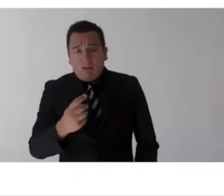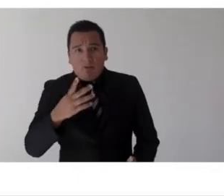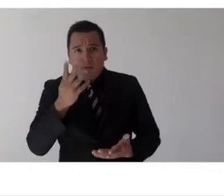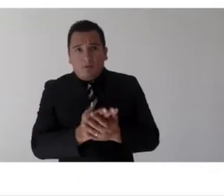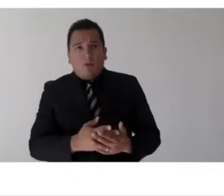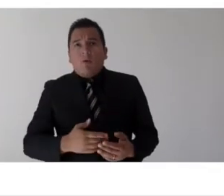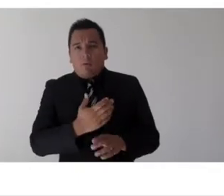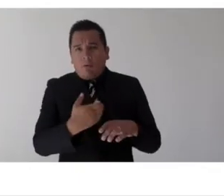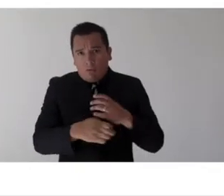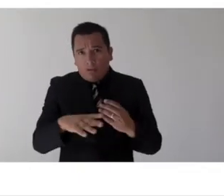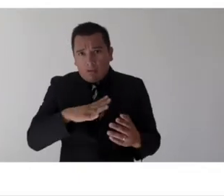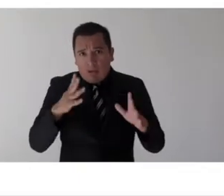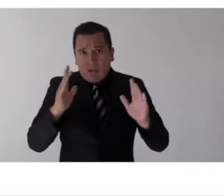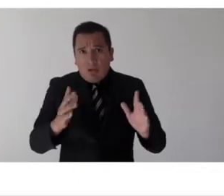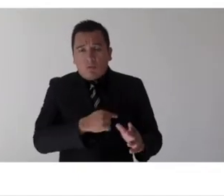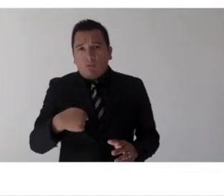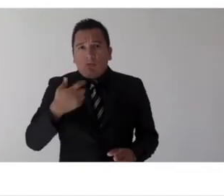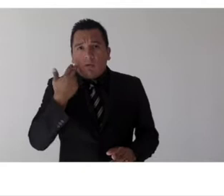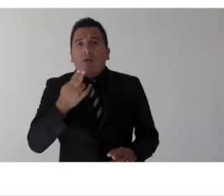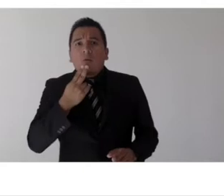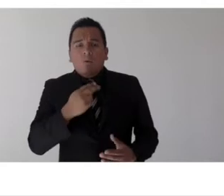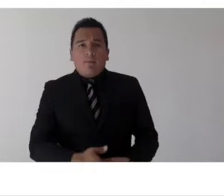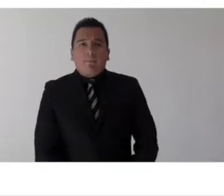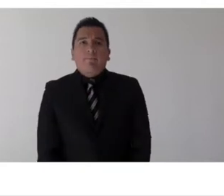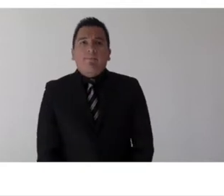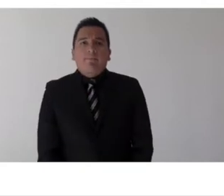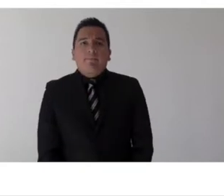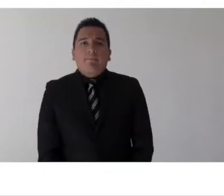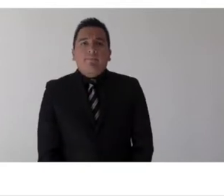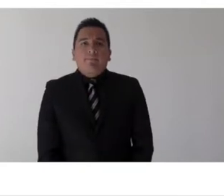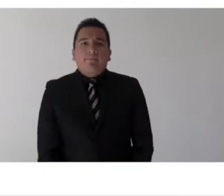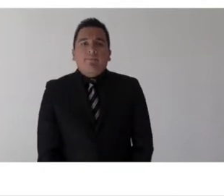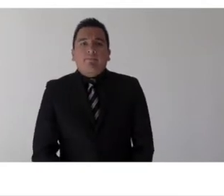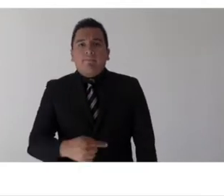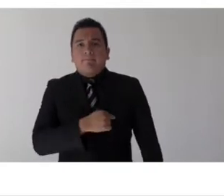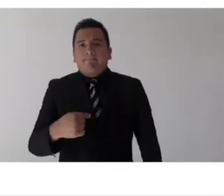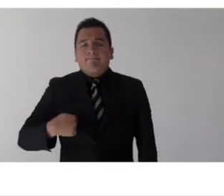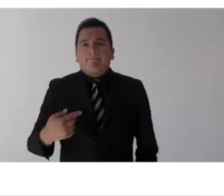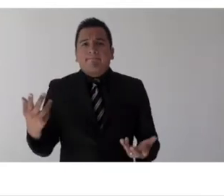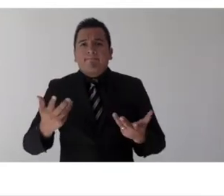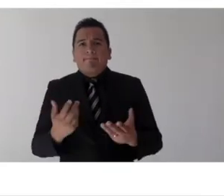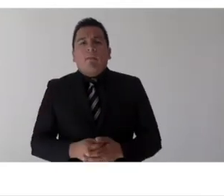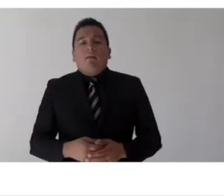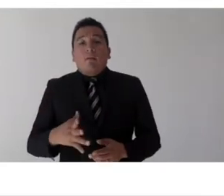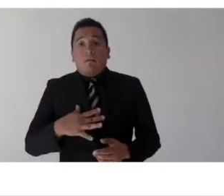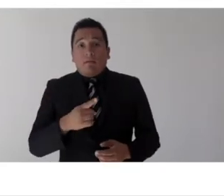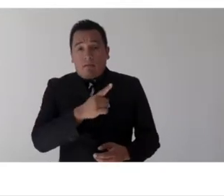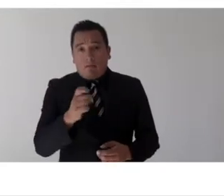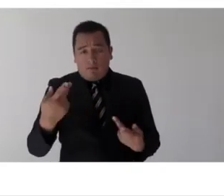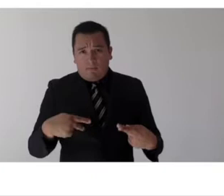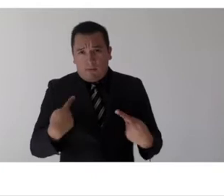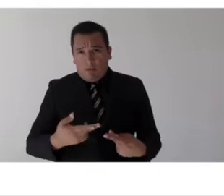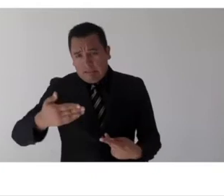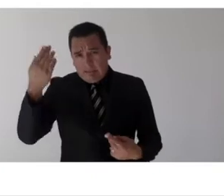utilizar lo que ya tenemos. El movimiento surge con más de 100 cofundadores, y son cofundadores que